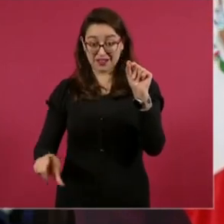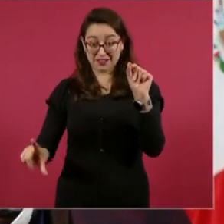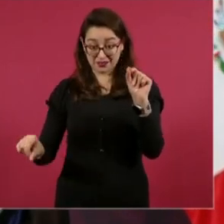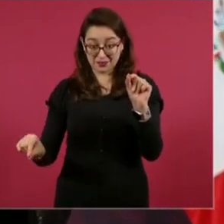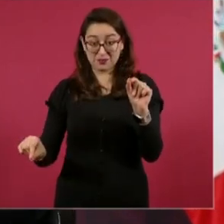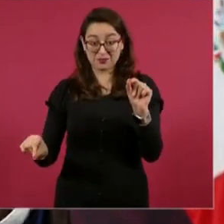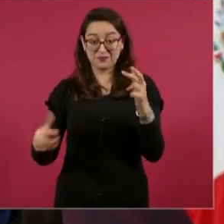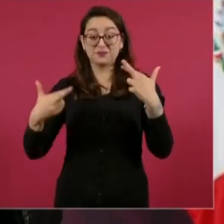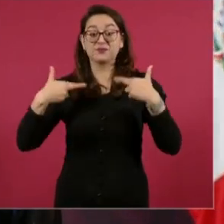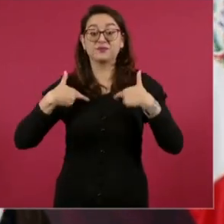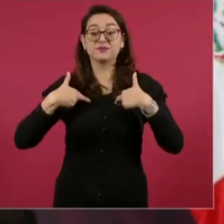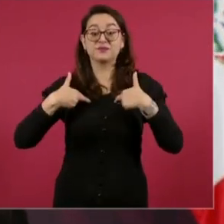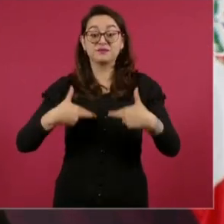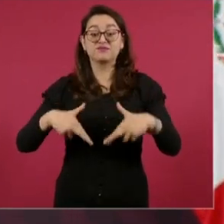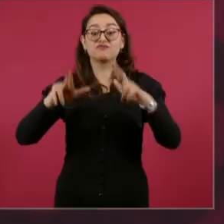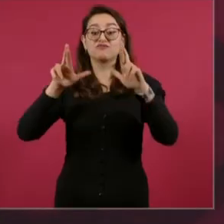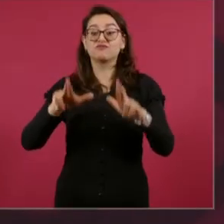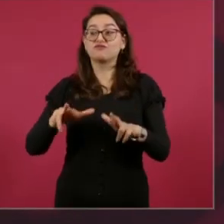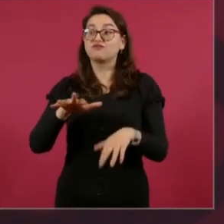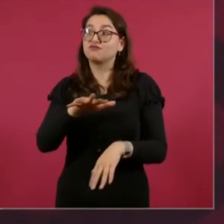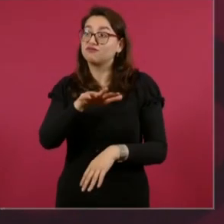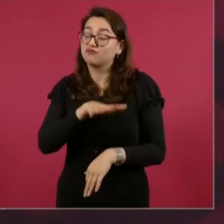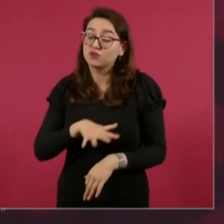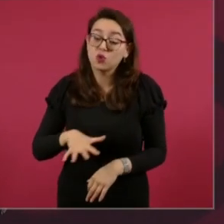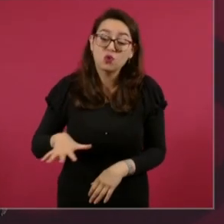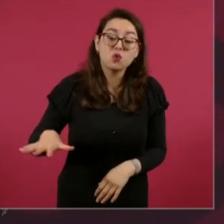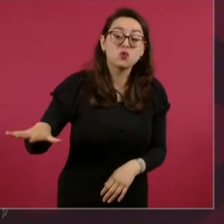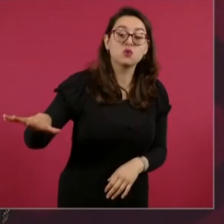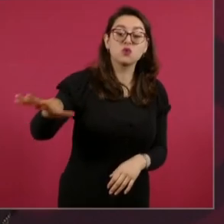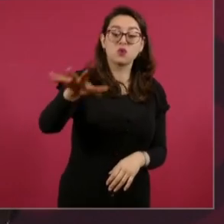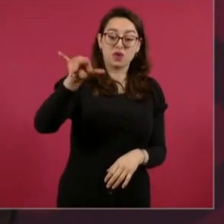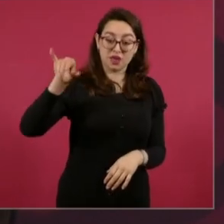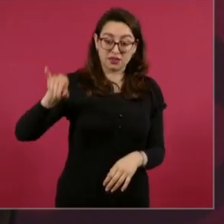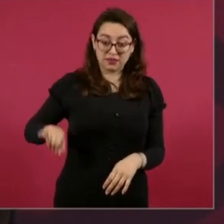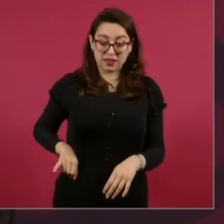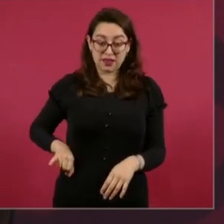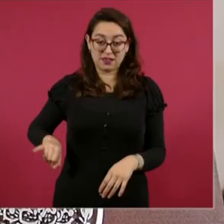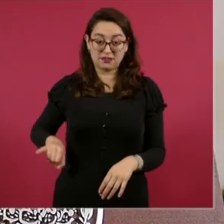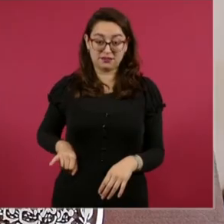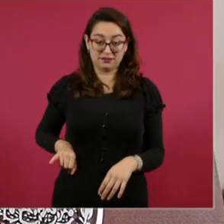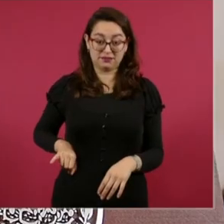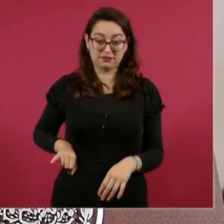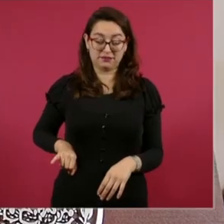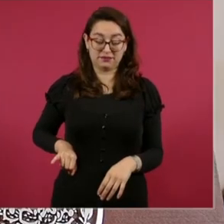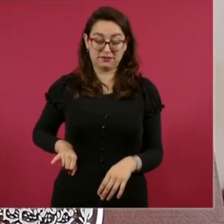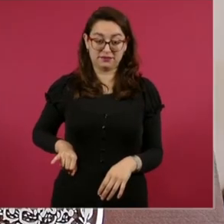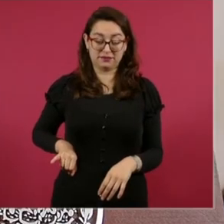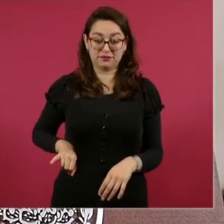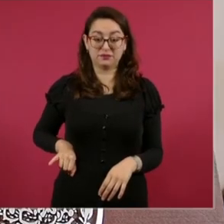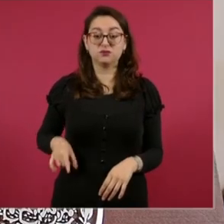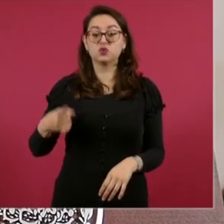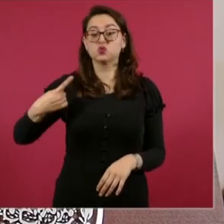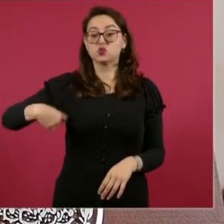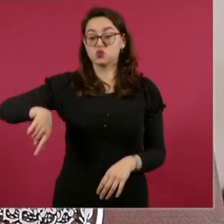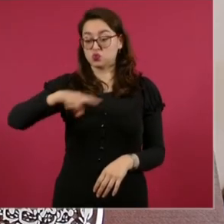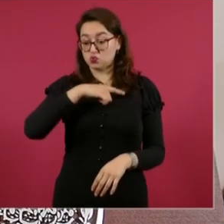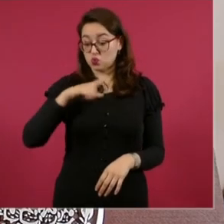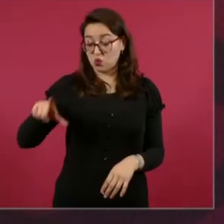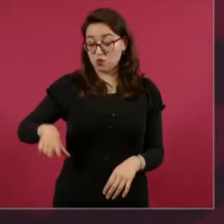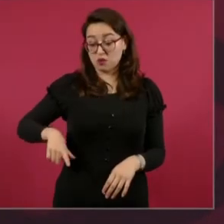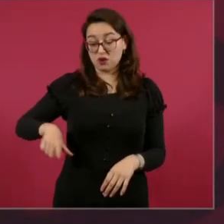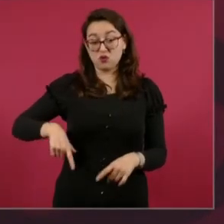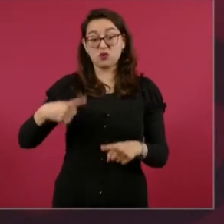Representamos los intereses de los mexicanos. Estamos aquí por el pueblo de